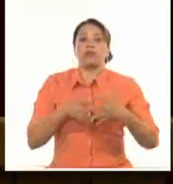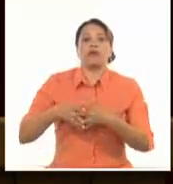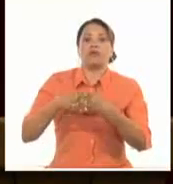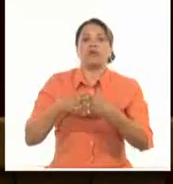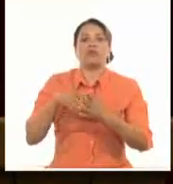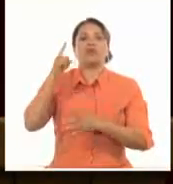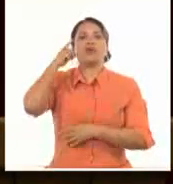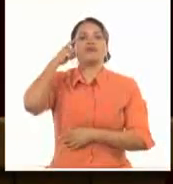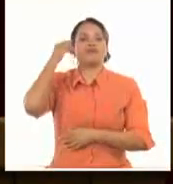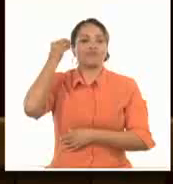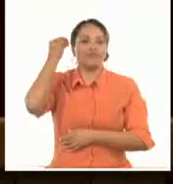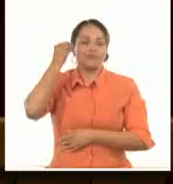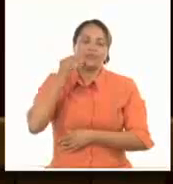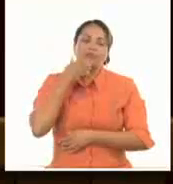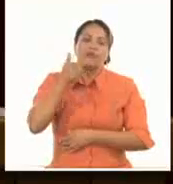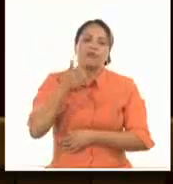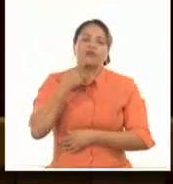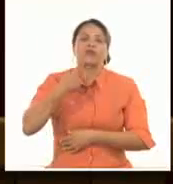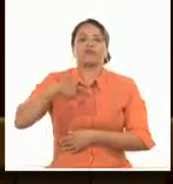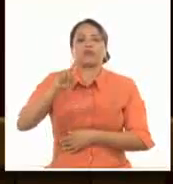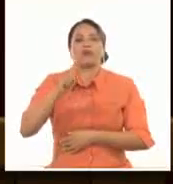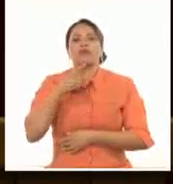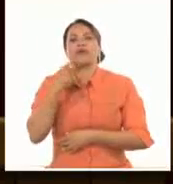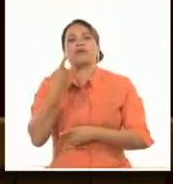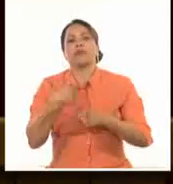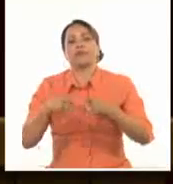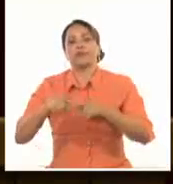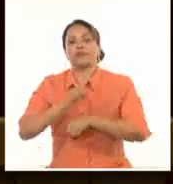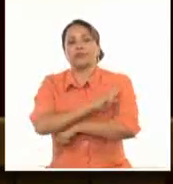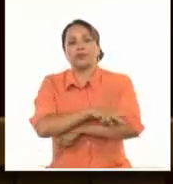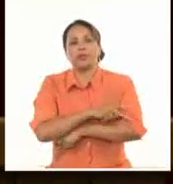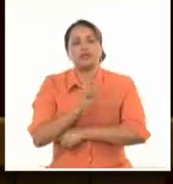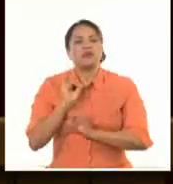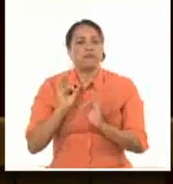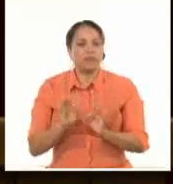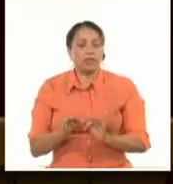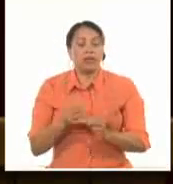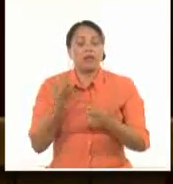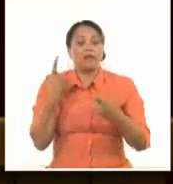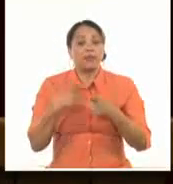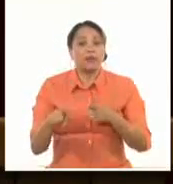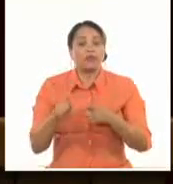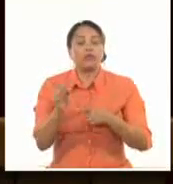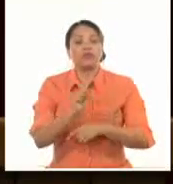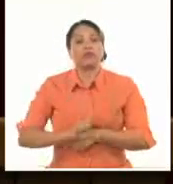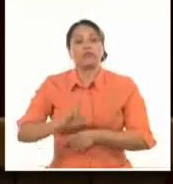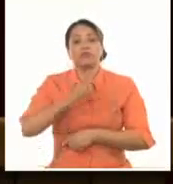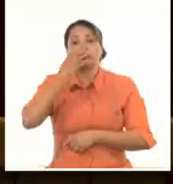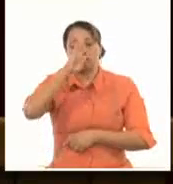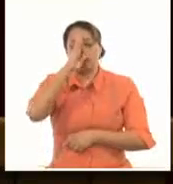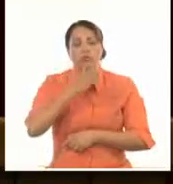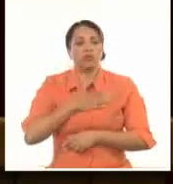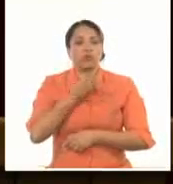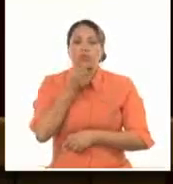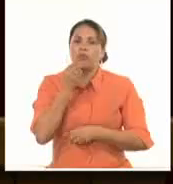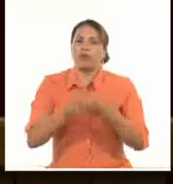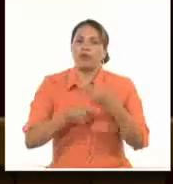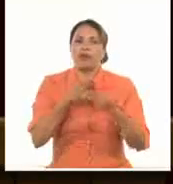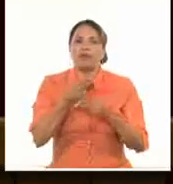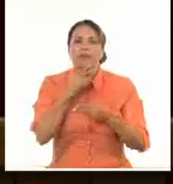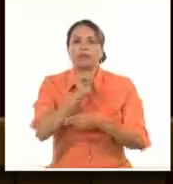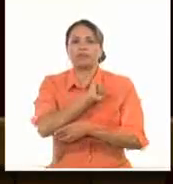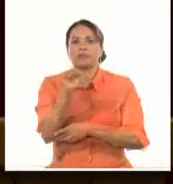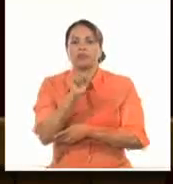sabe, cree o siente que la elevada instrucción adquirida en el socialismo cubano no podrá realizarla con éxito